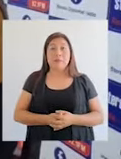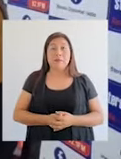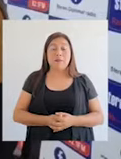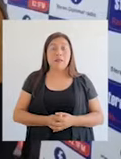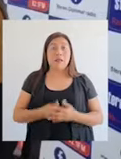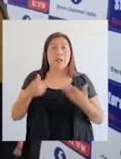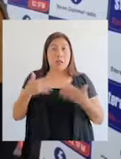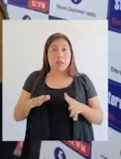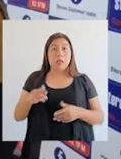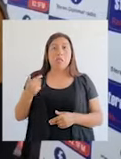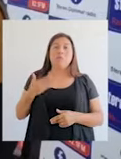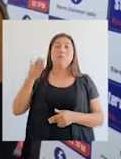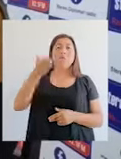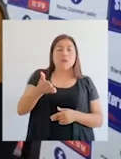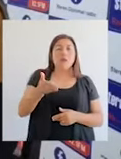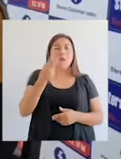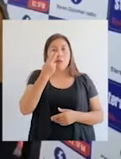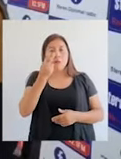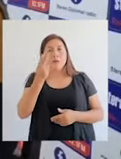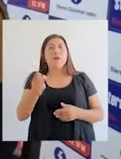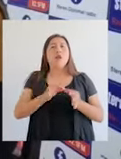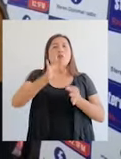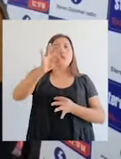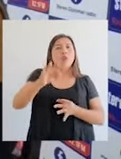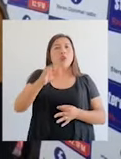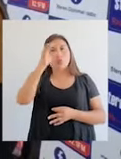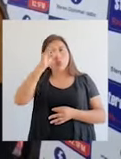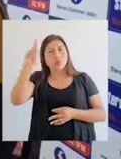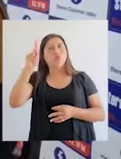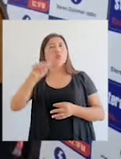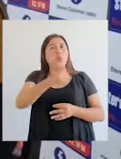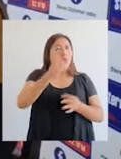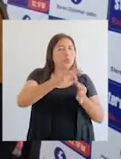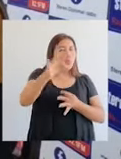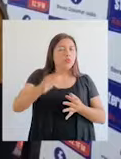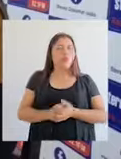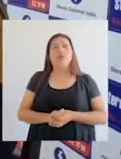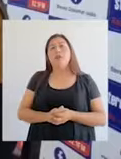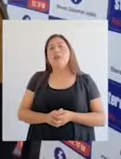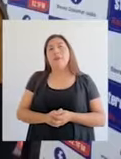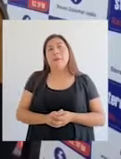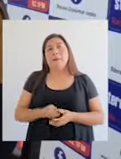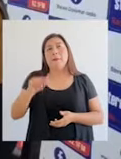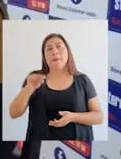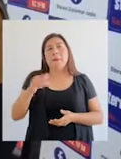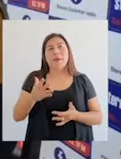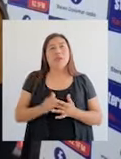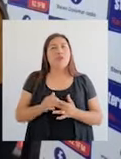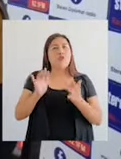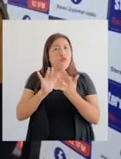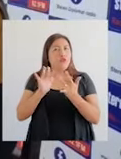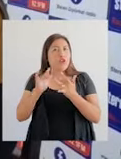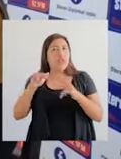Libertad. Llegamos a toda la región por la amplitud modulada y también en la provincia de Otuzco con la frecuencia modulada